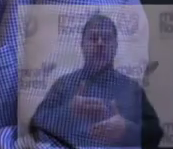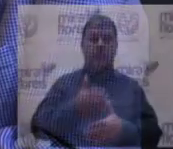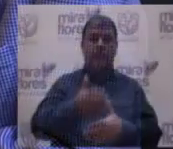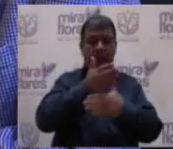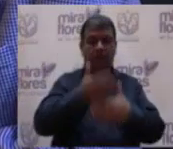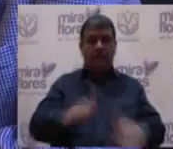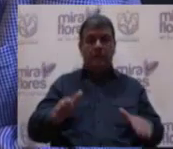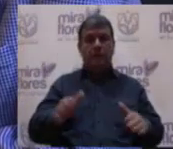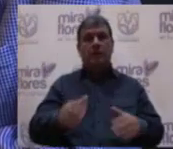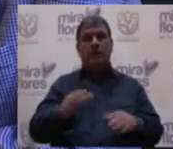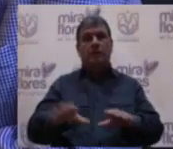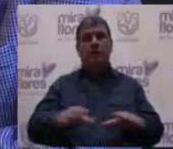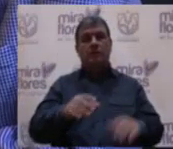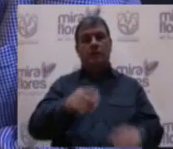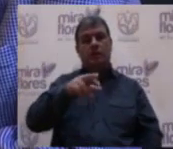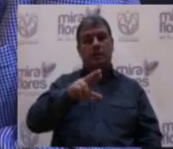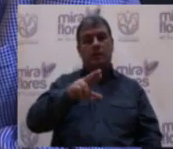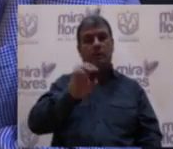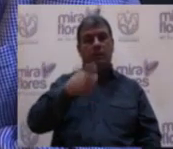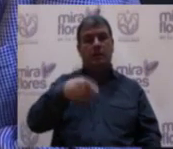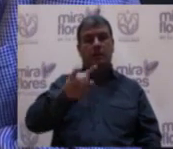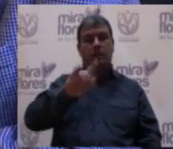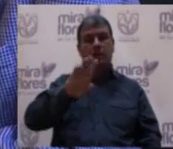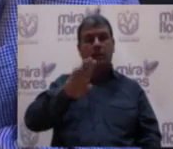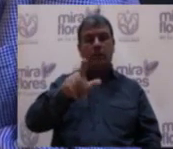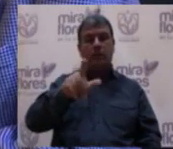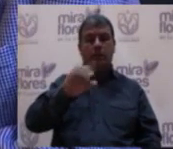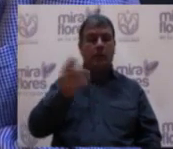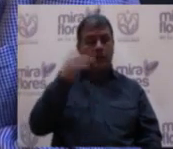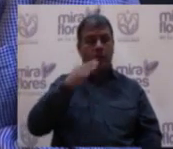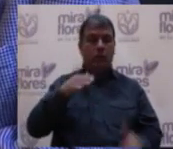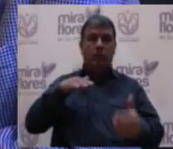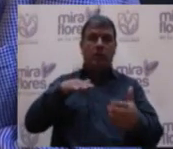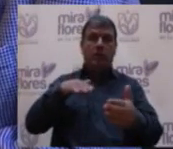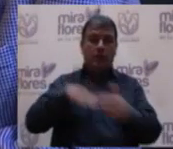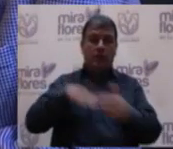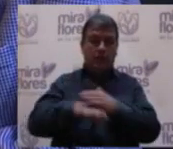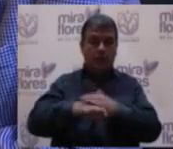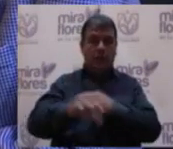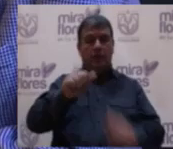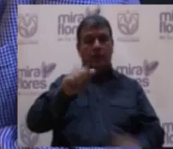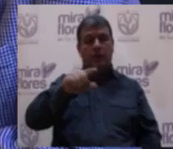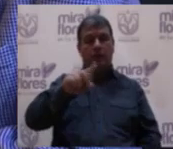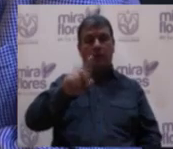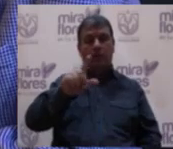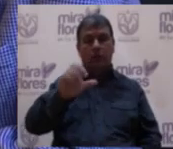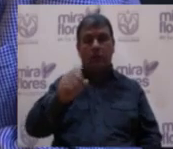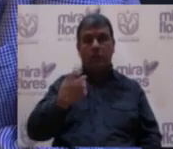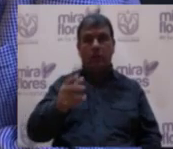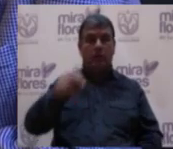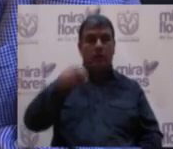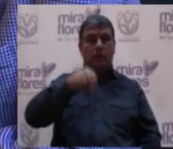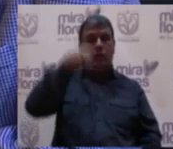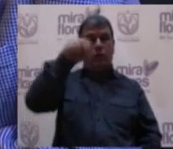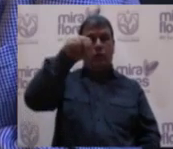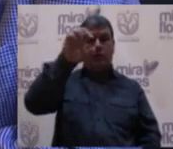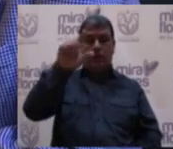en República de Panamá para el no ingreso a Angulo de norte a